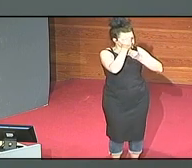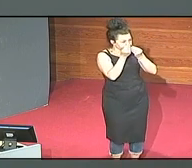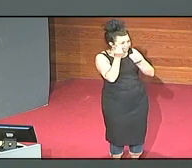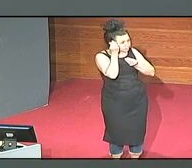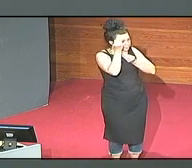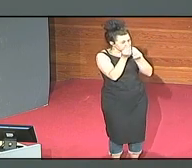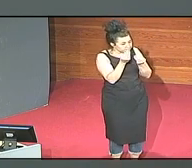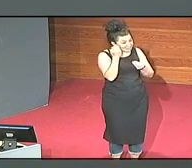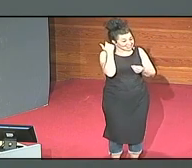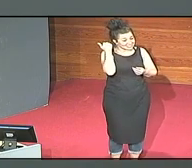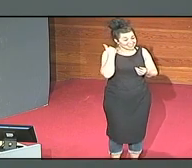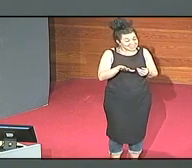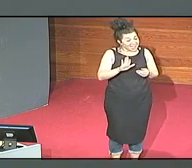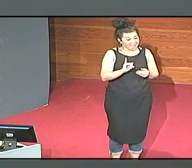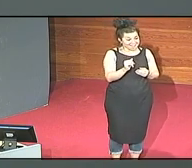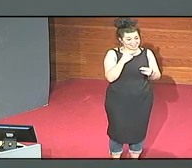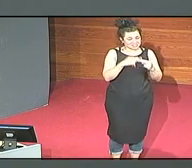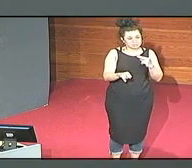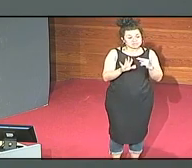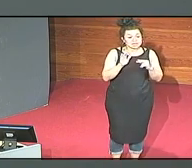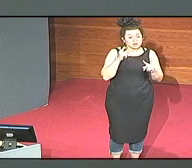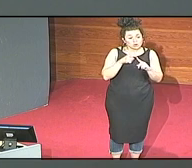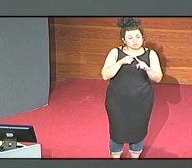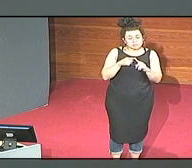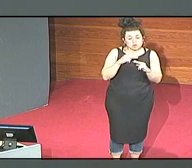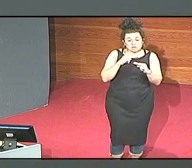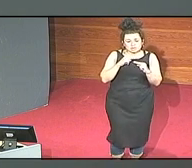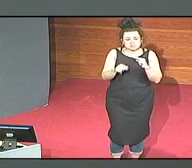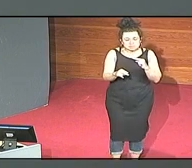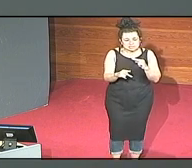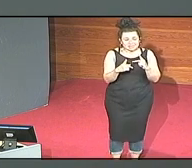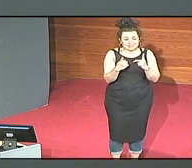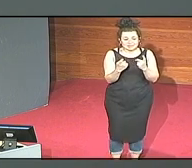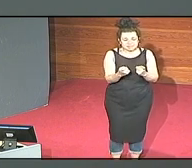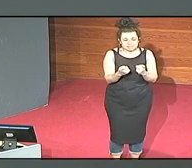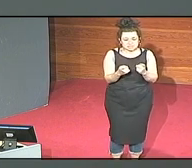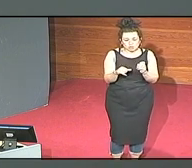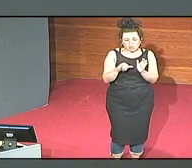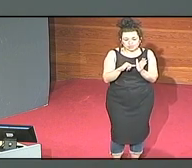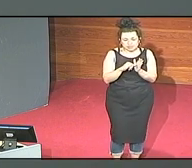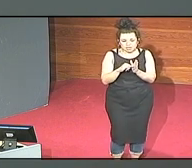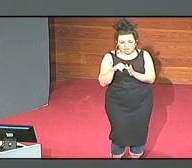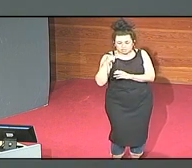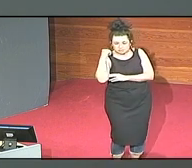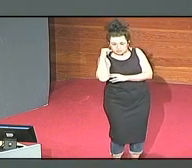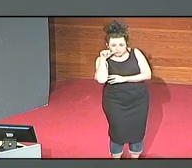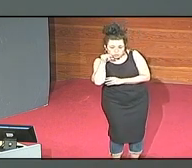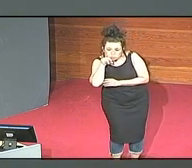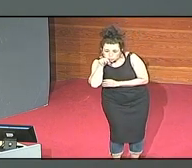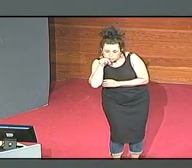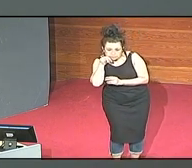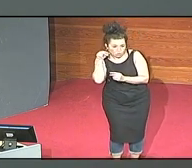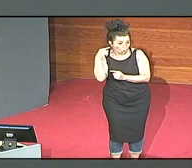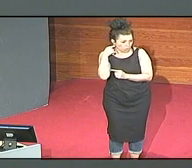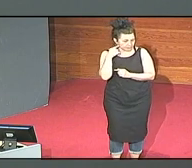ya tengo la respuesta pero para decirte la necesito acercarme susurrar te lo en el oído el rey accedió